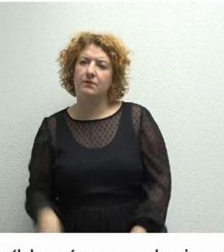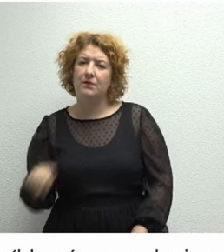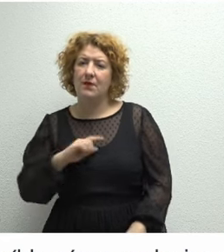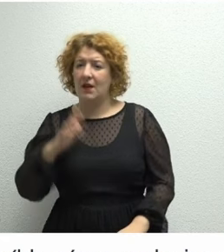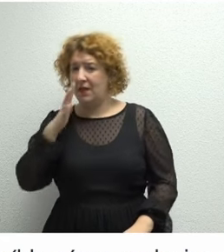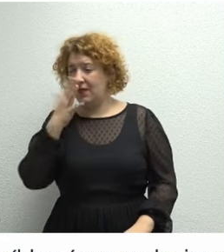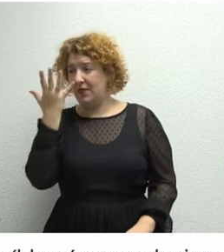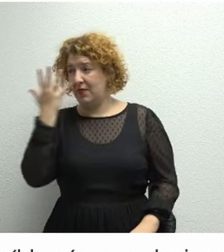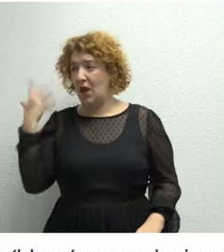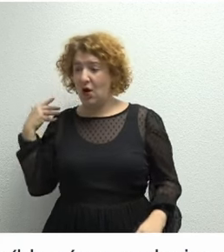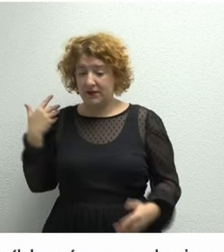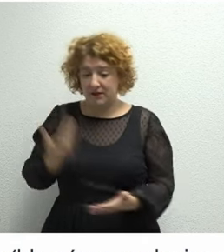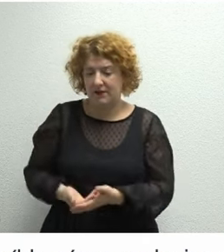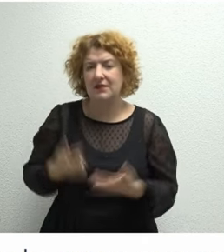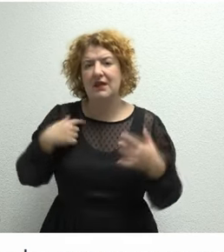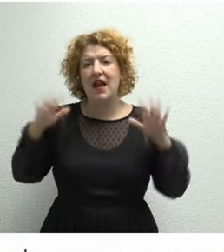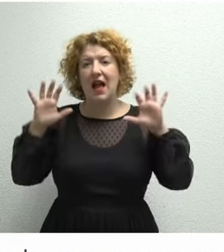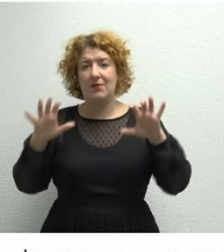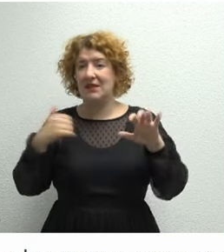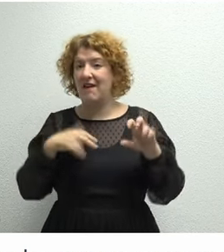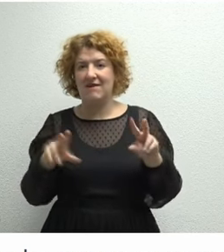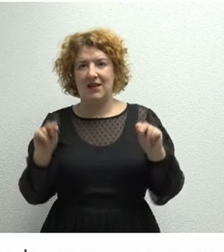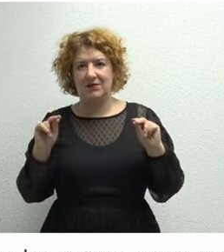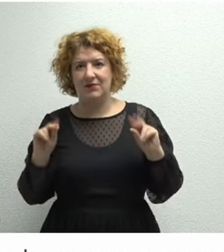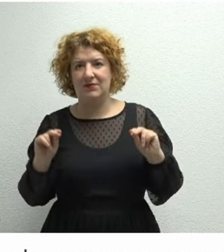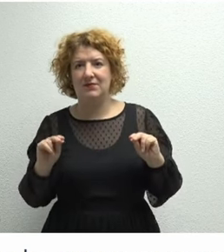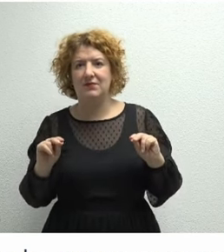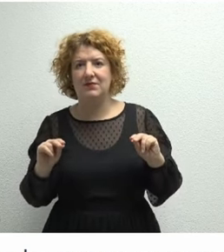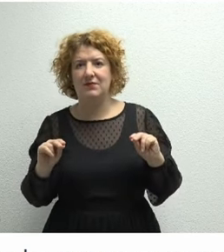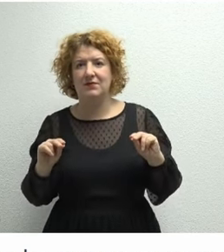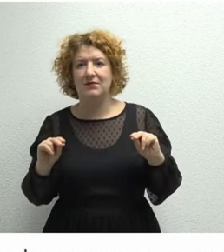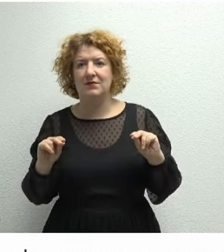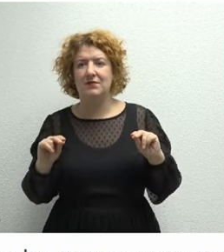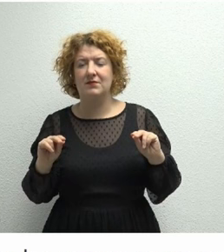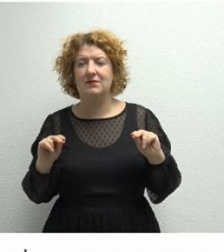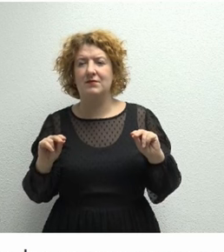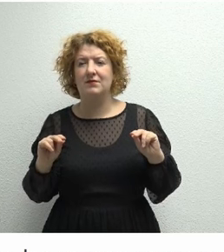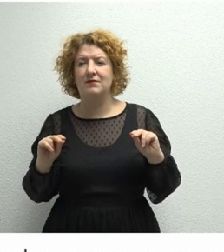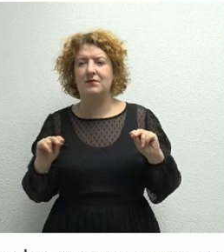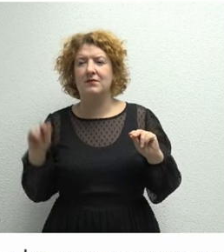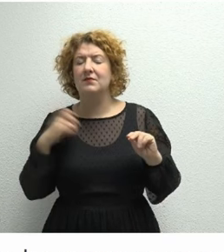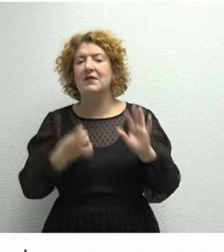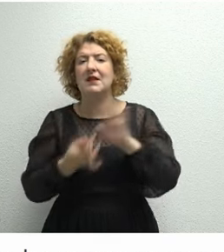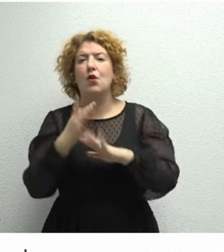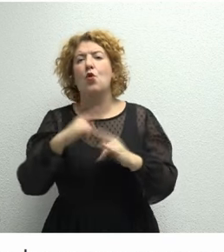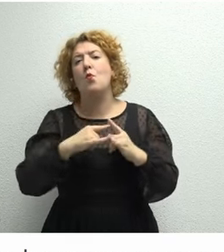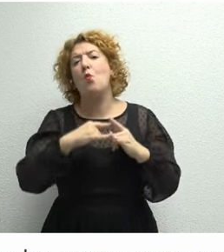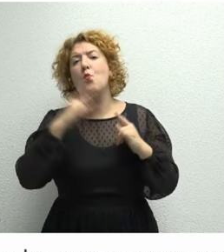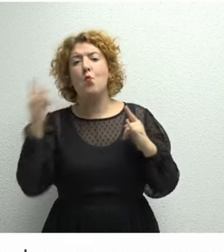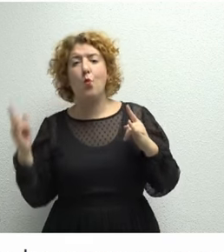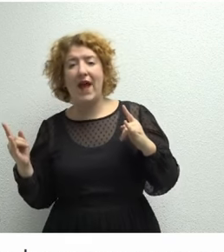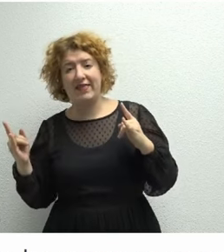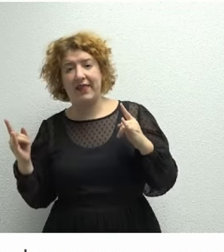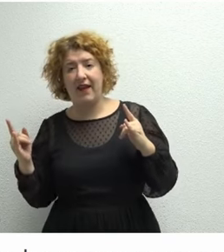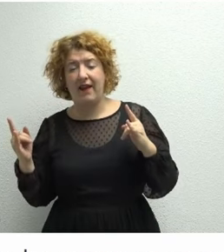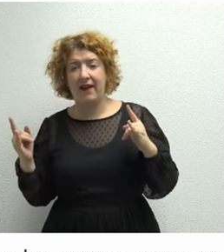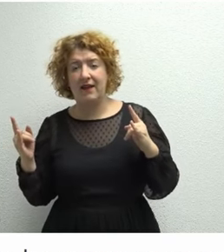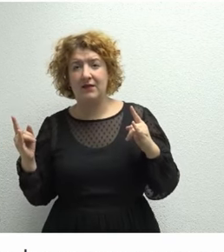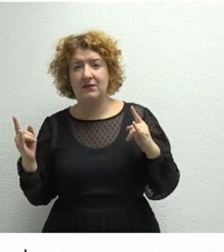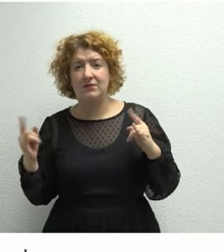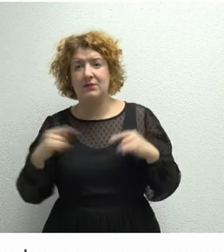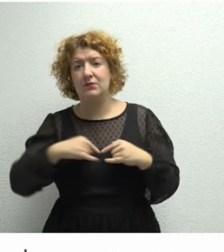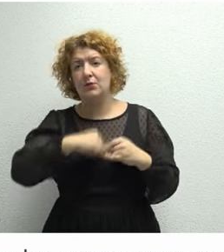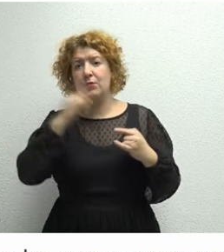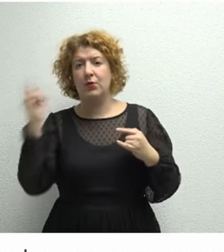estos 5 años no y con esto ya acabo eh Ya no os duermo más pues que empezamos creando un puente un puente además de